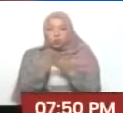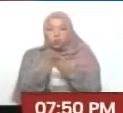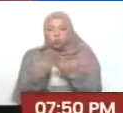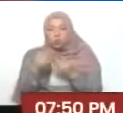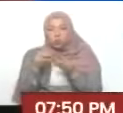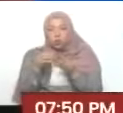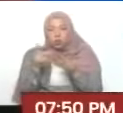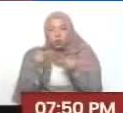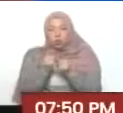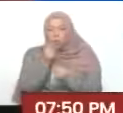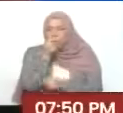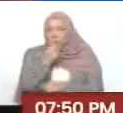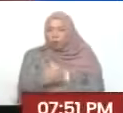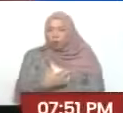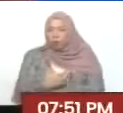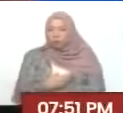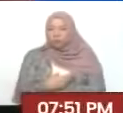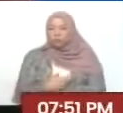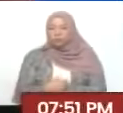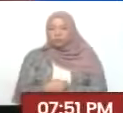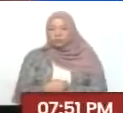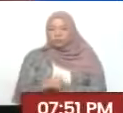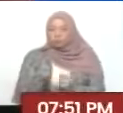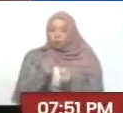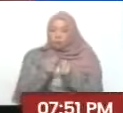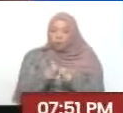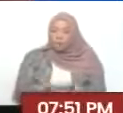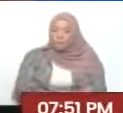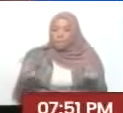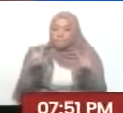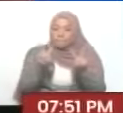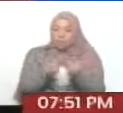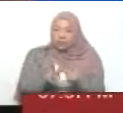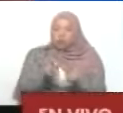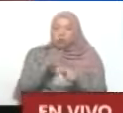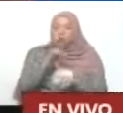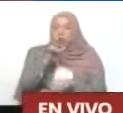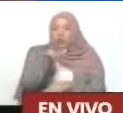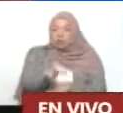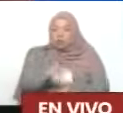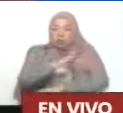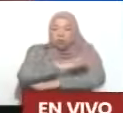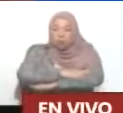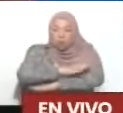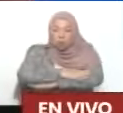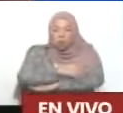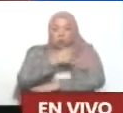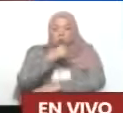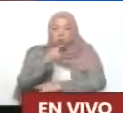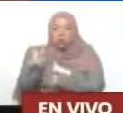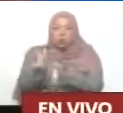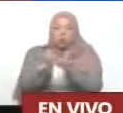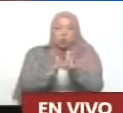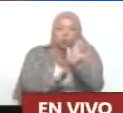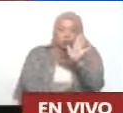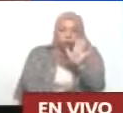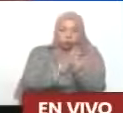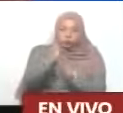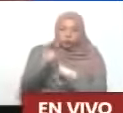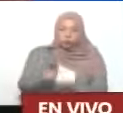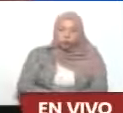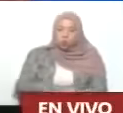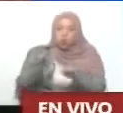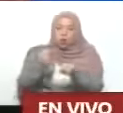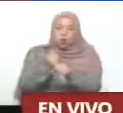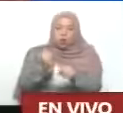pero extraordinario. Los valores de nuestro Señor Jesucristo. Cómo nació, cómo se desarrolló, cómo